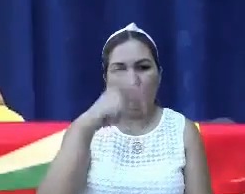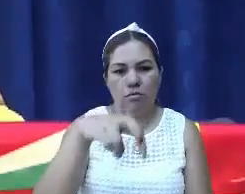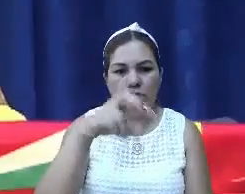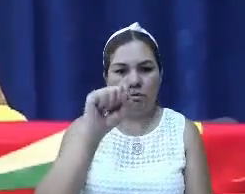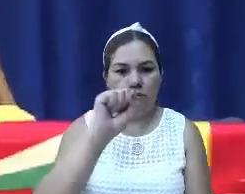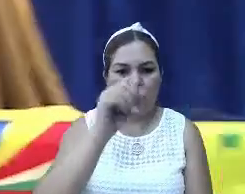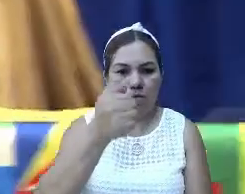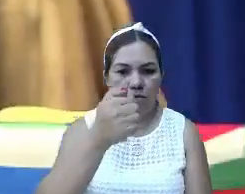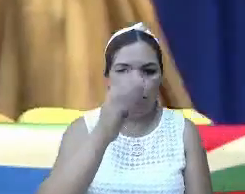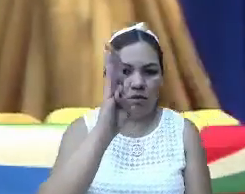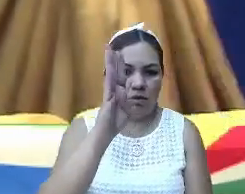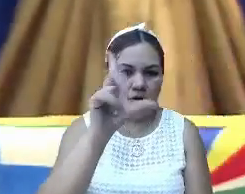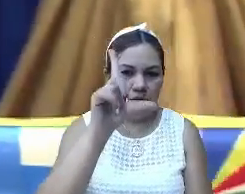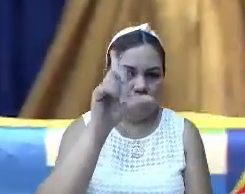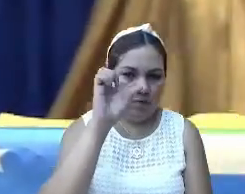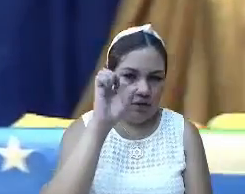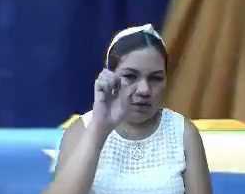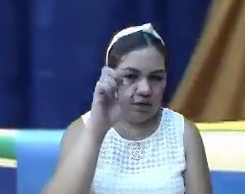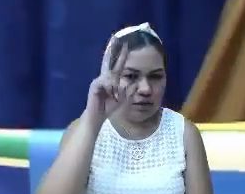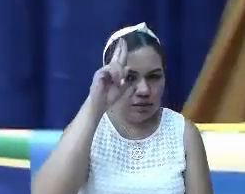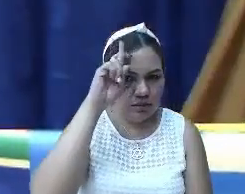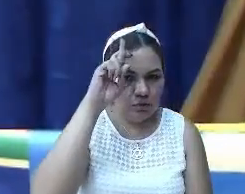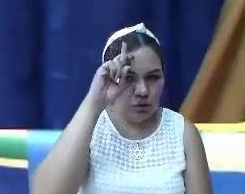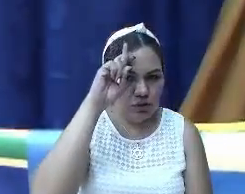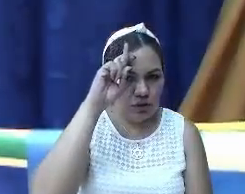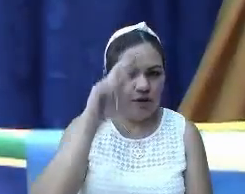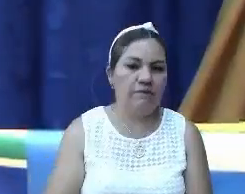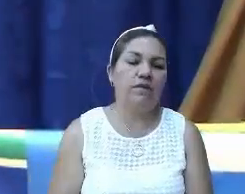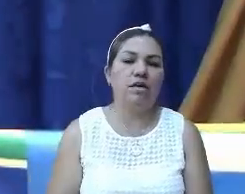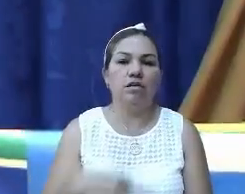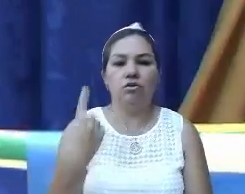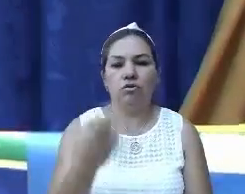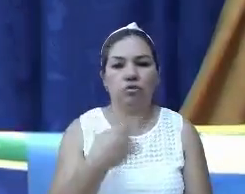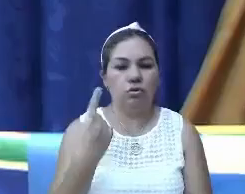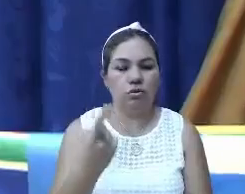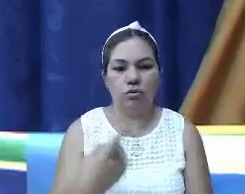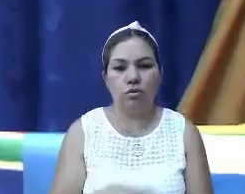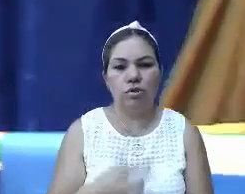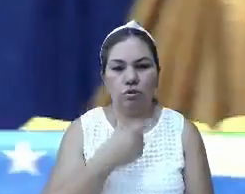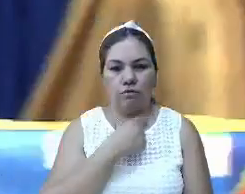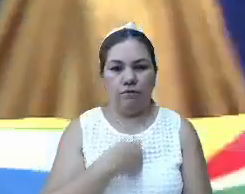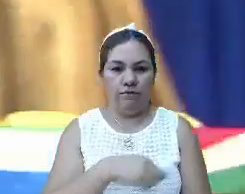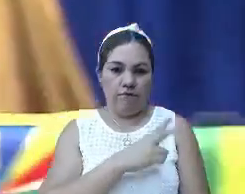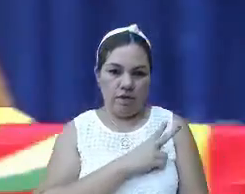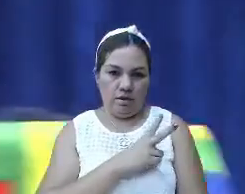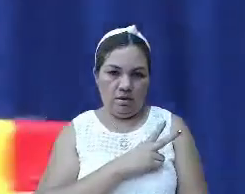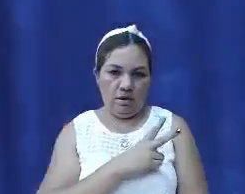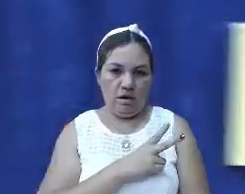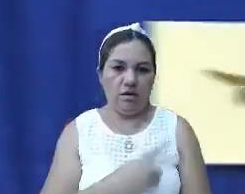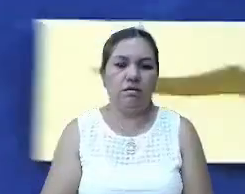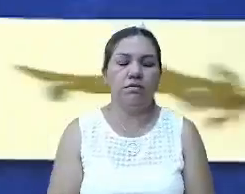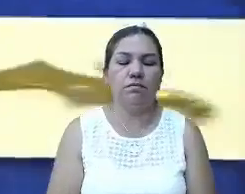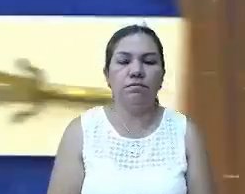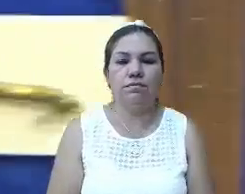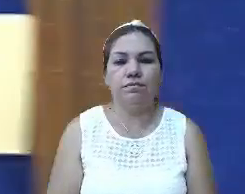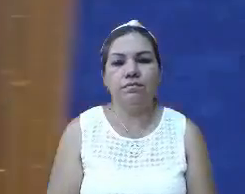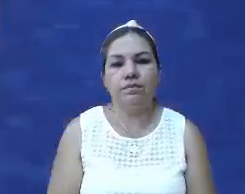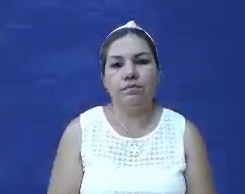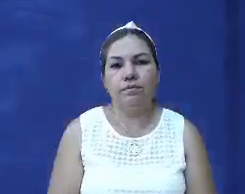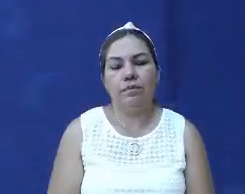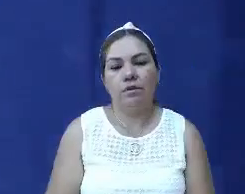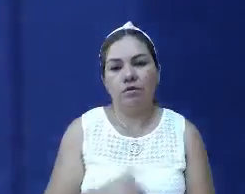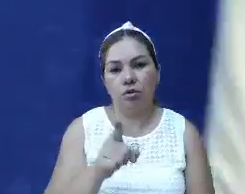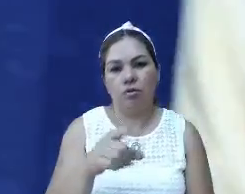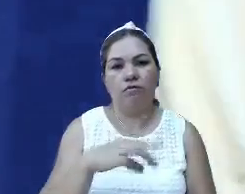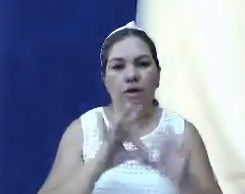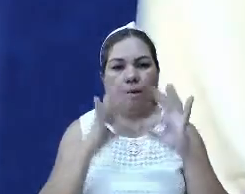echarle mano y a trabajar duro por la obra de Dios. Y la obra de Dios se llama tu propia vida, se llama